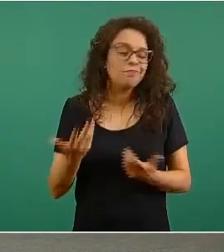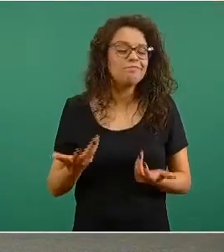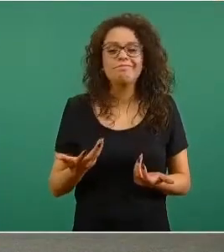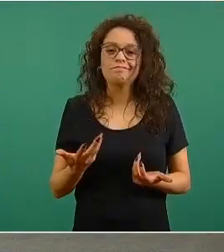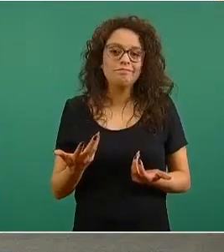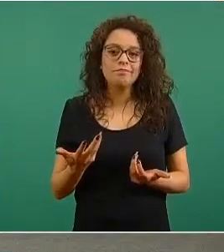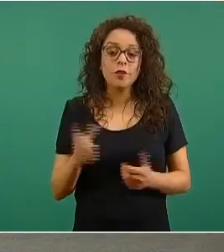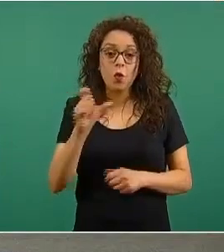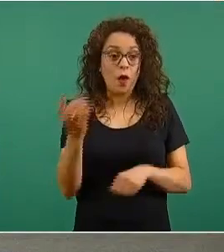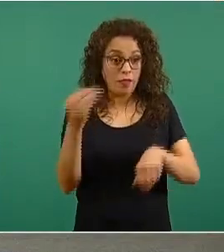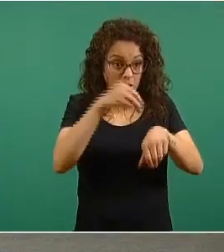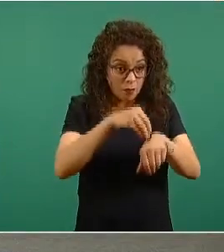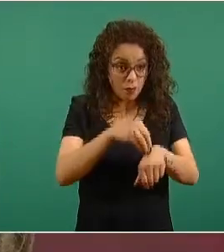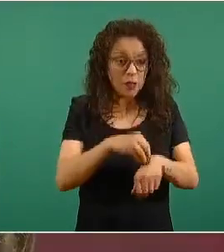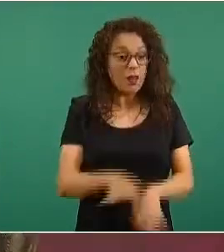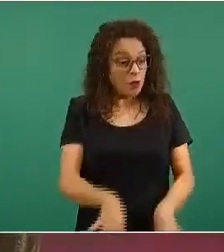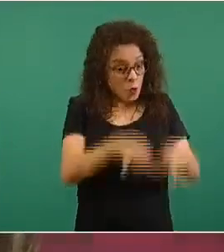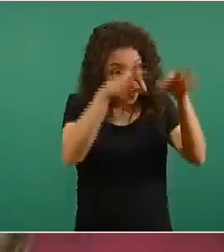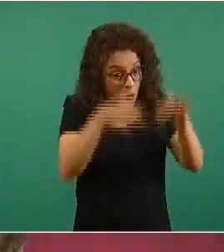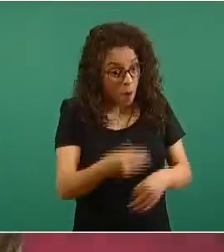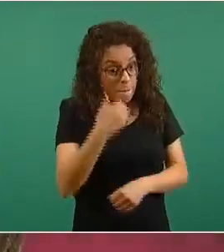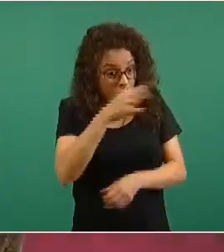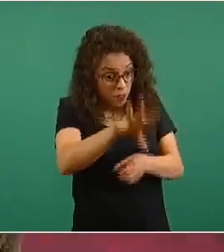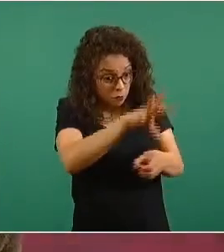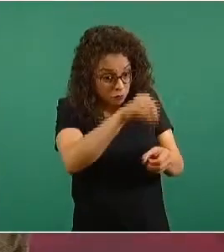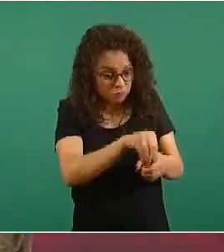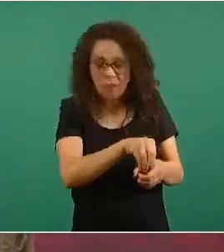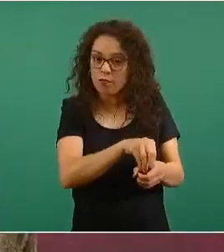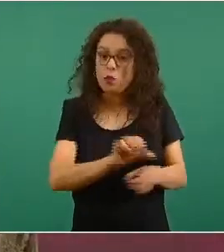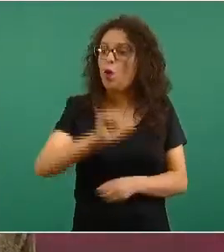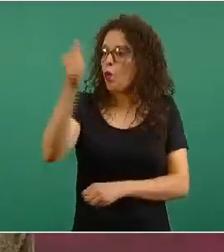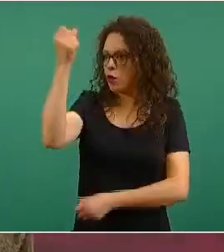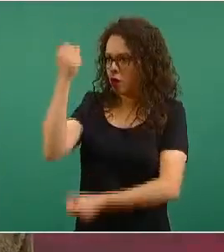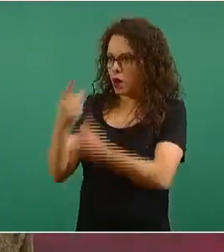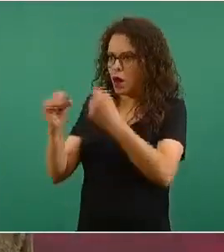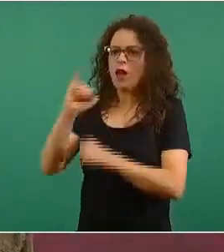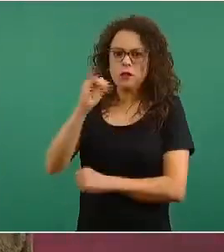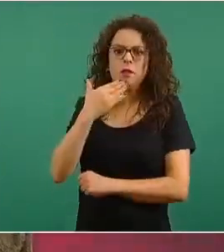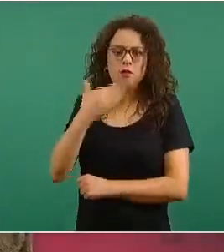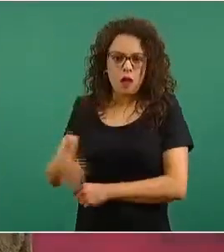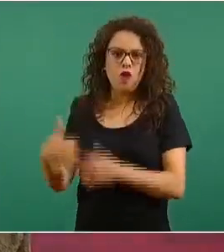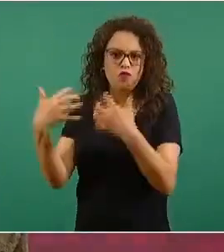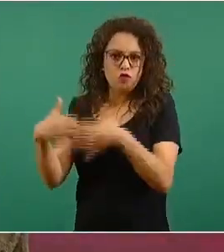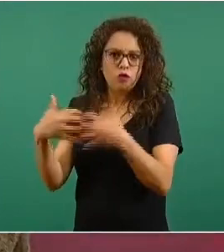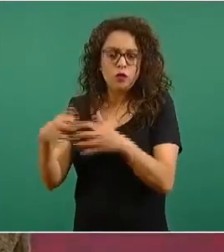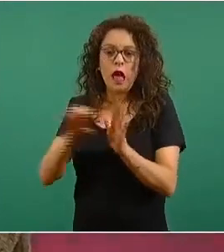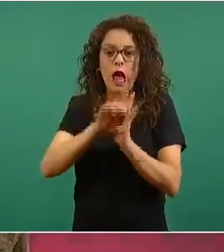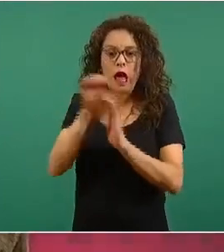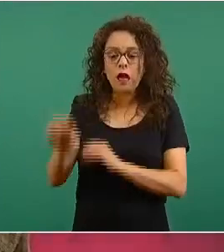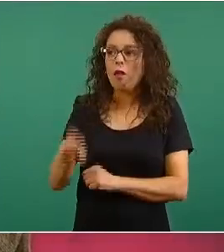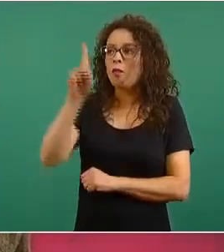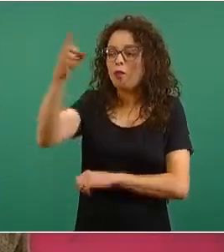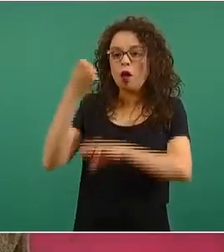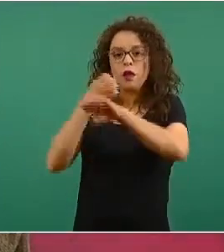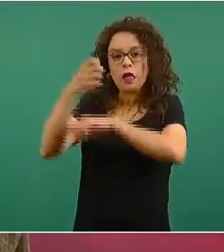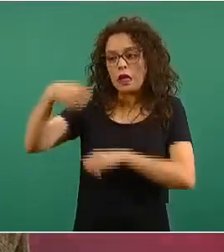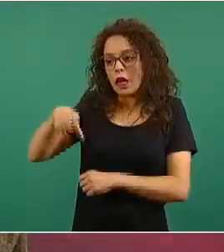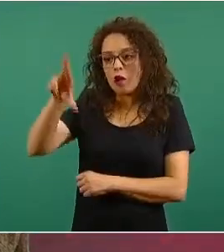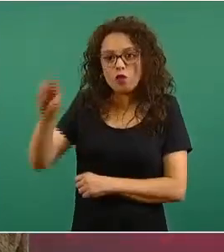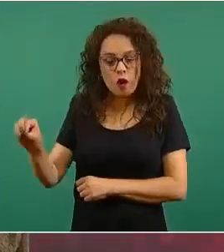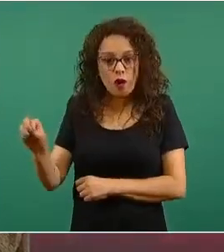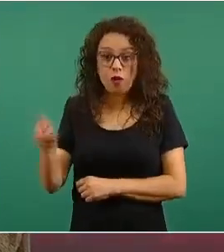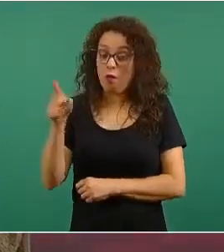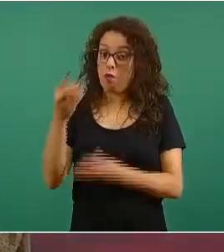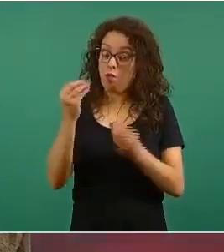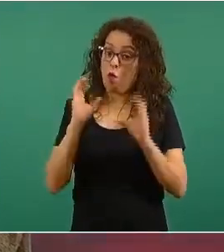llegaron a funcionar completamente, otros funcionan muy bien. Pongo como ejemplo los de Quintana Roo. Quintana Roo ha cuidado